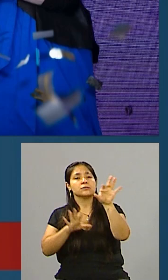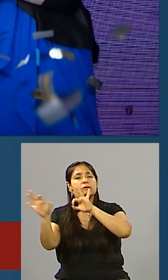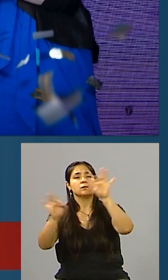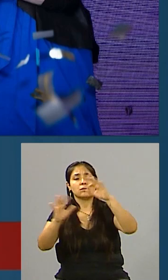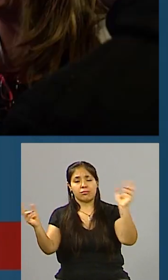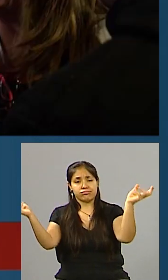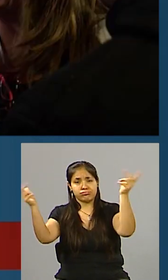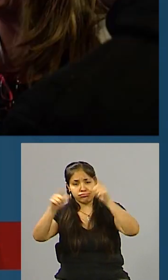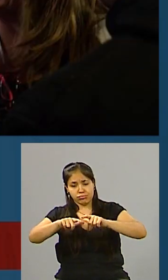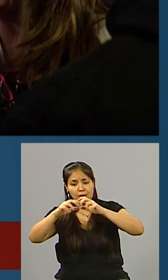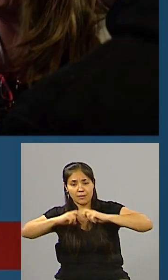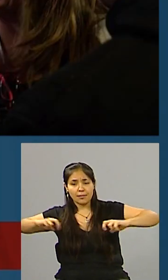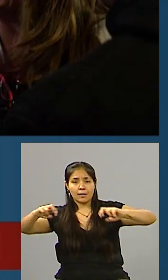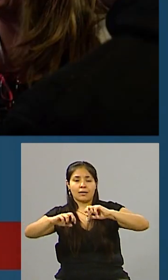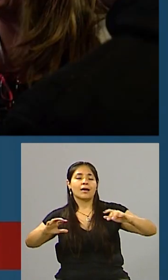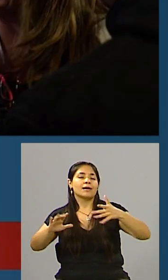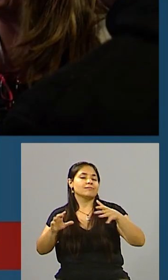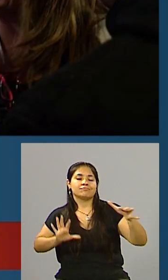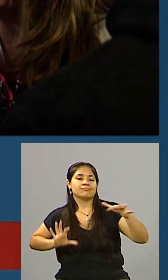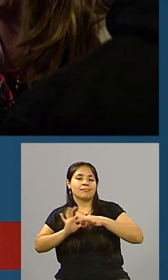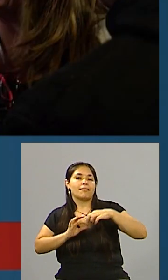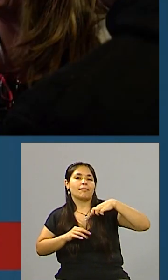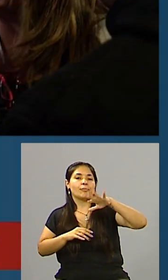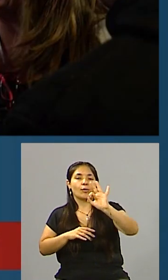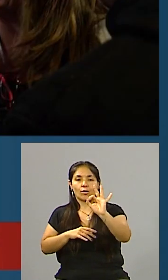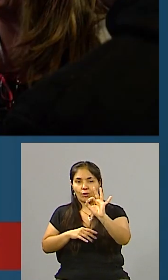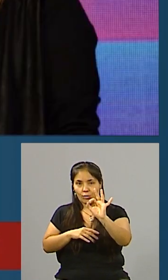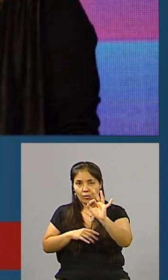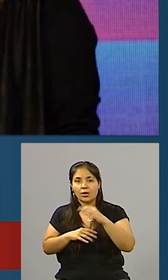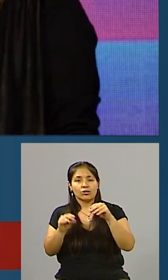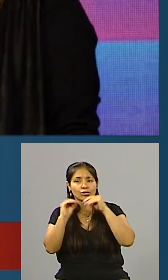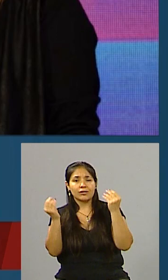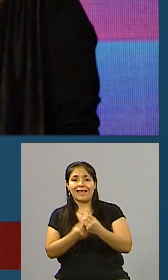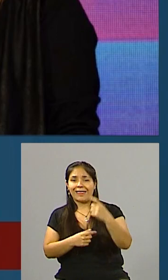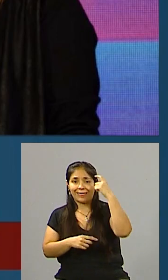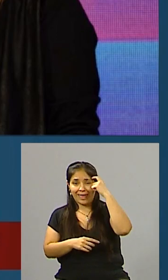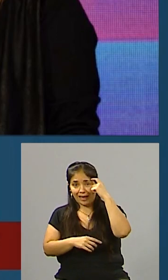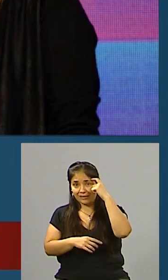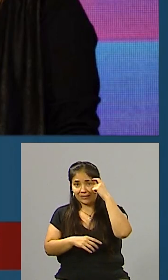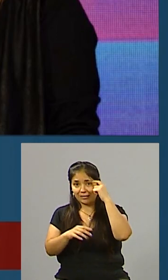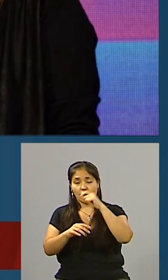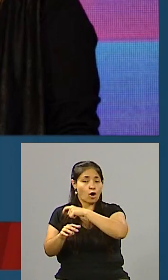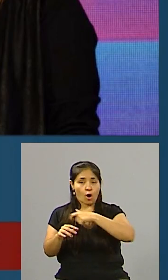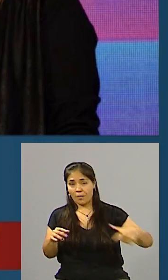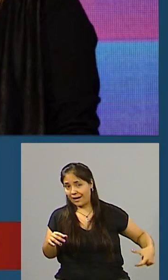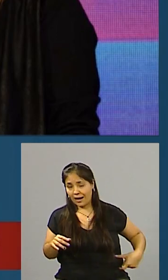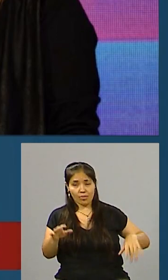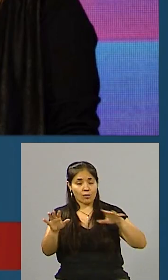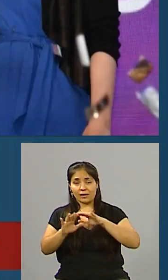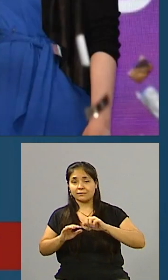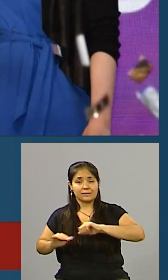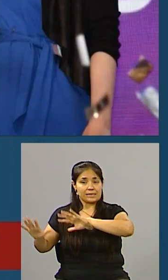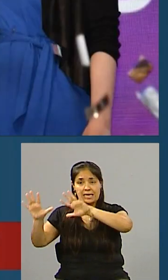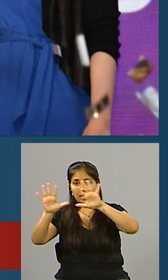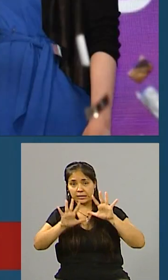PRO o cercanos al PRO, ¿no? En total son 10 gobernadores, que es mucho dentro de los 24 distritos,